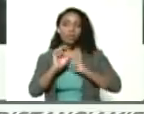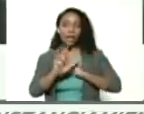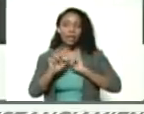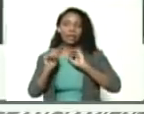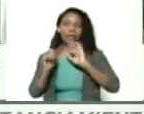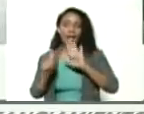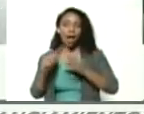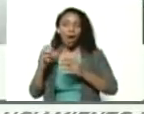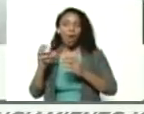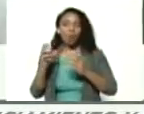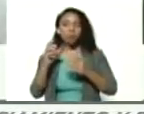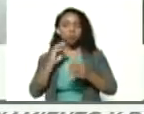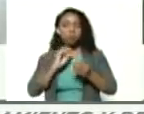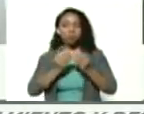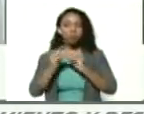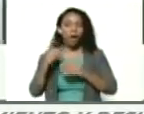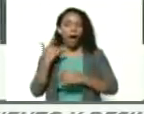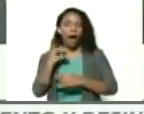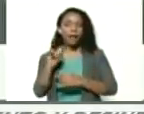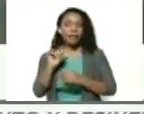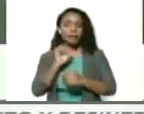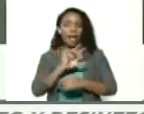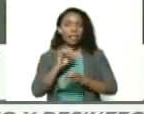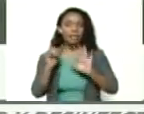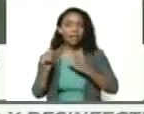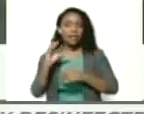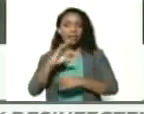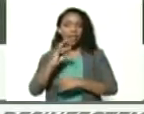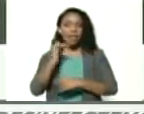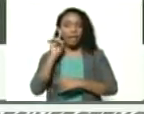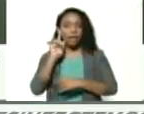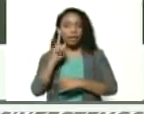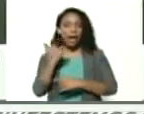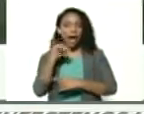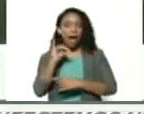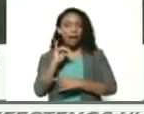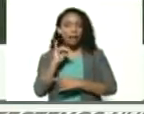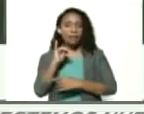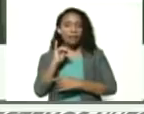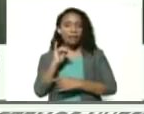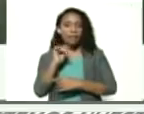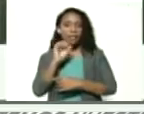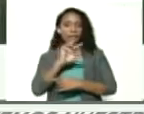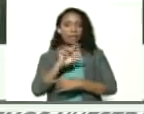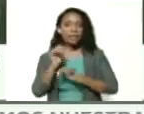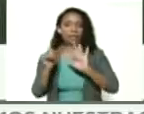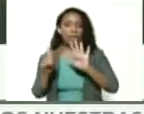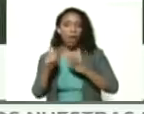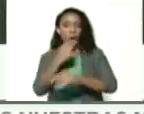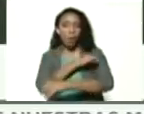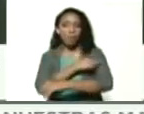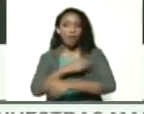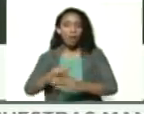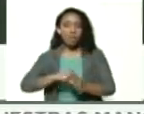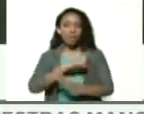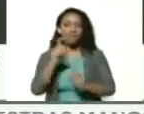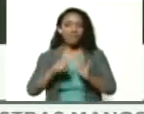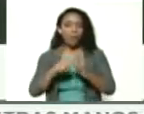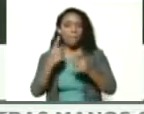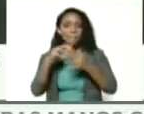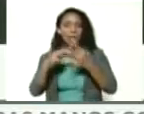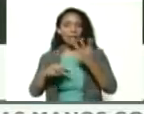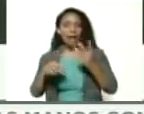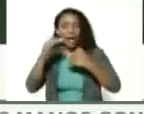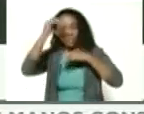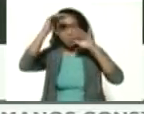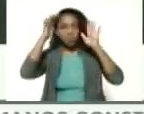consultorios, contamos con 36 CDI y contamos con 16 hospitales totalmente equipados para